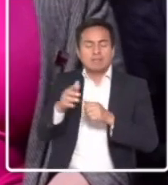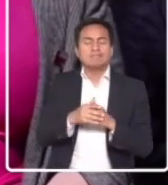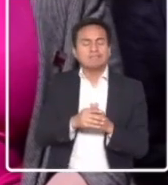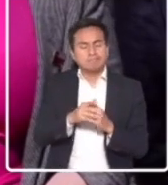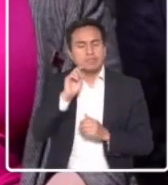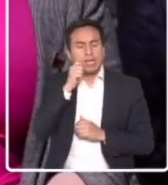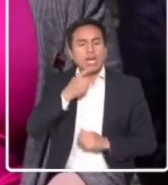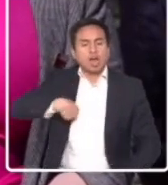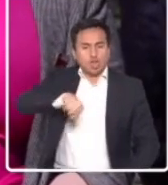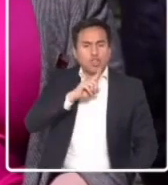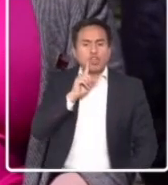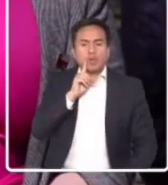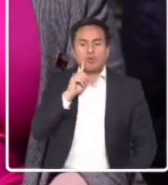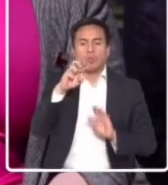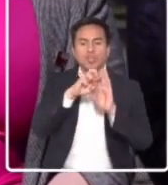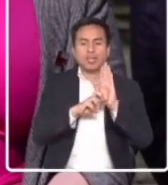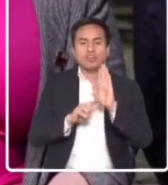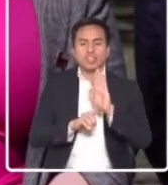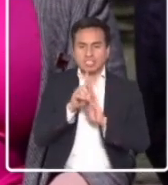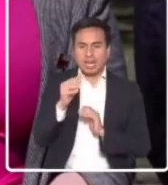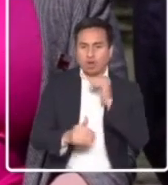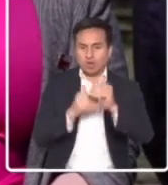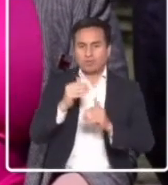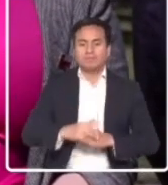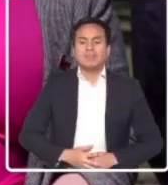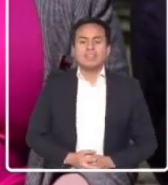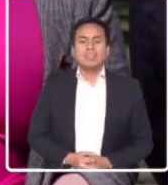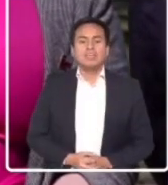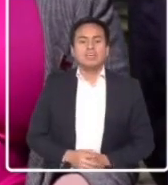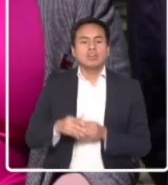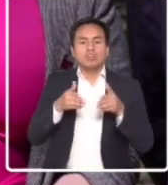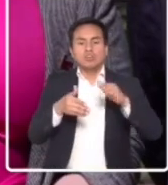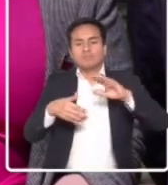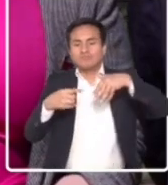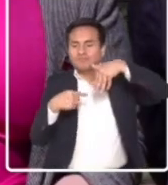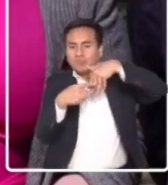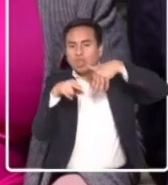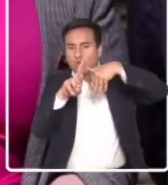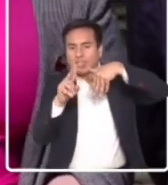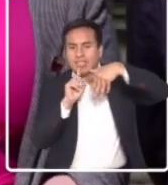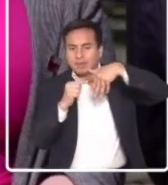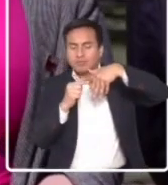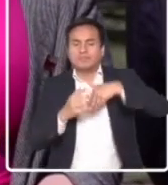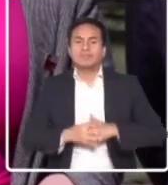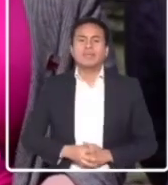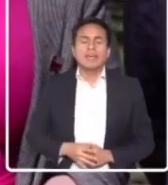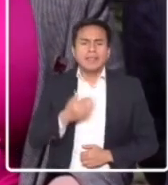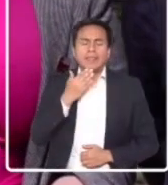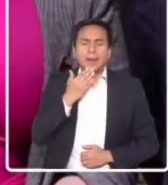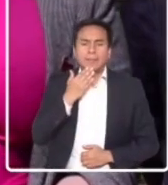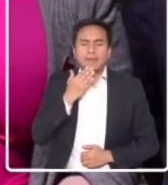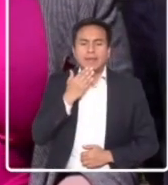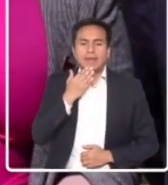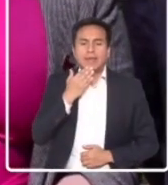cual tenemos incluso proyectos en desarrollo, como es el corredor bioceánico en el norte. Y también